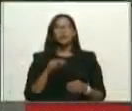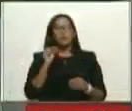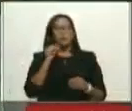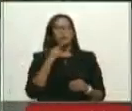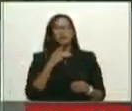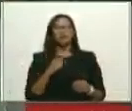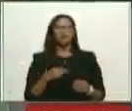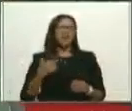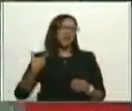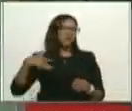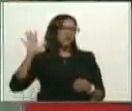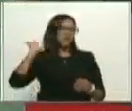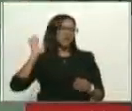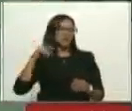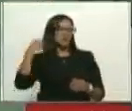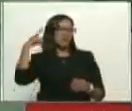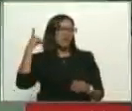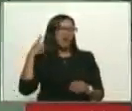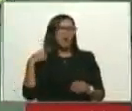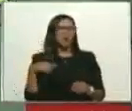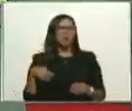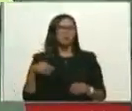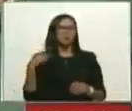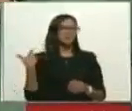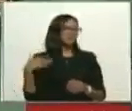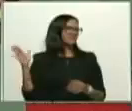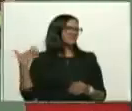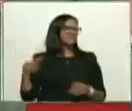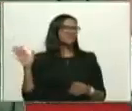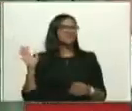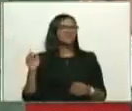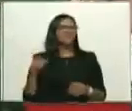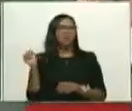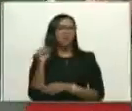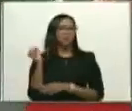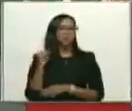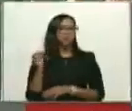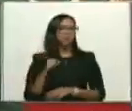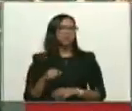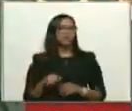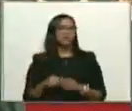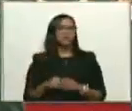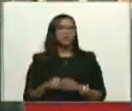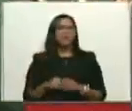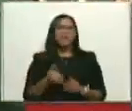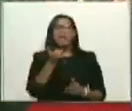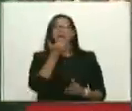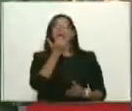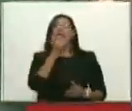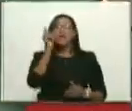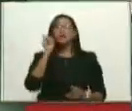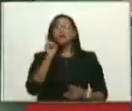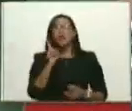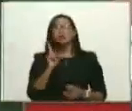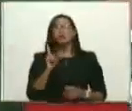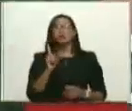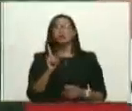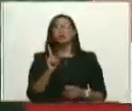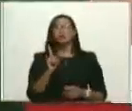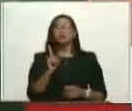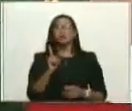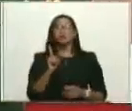dijimos, bueno, son unos locos. No le paren a ellos, no le paren. Craso error. No debimos